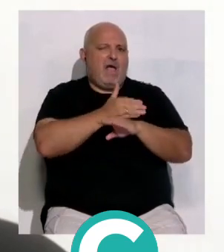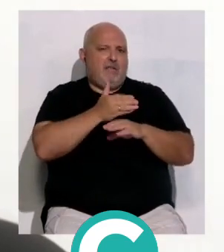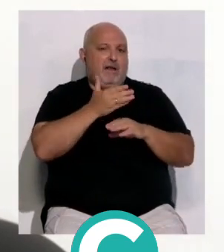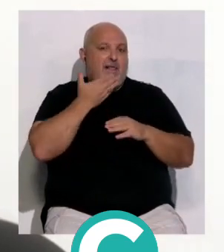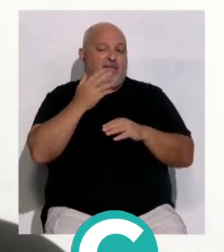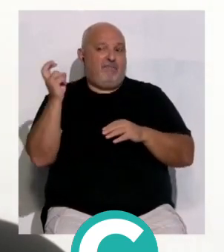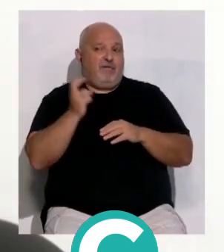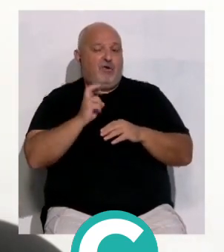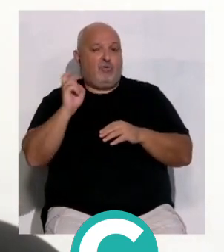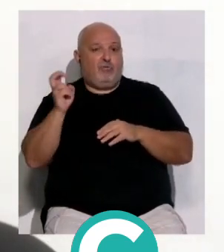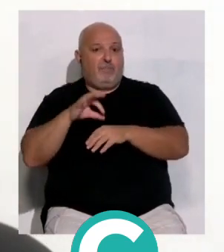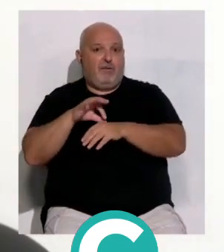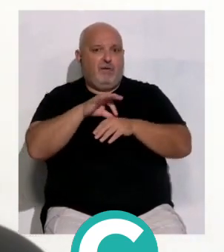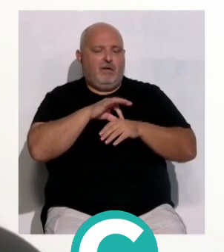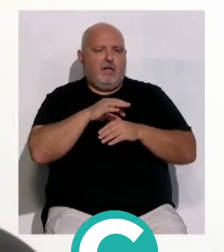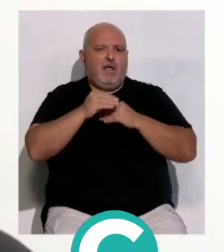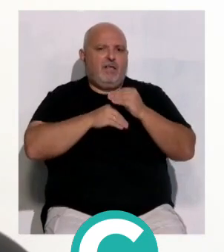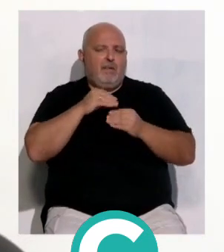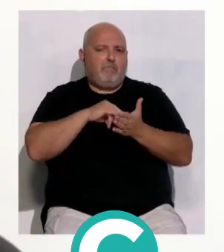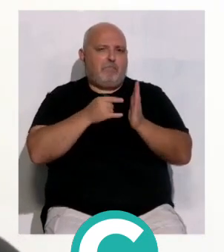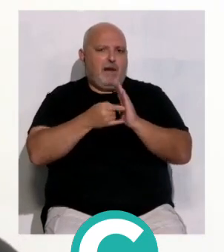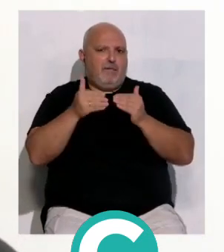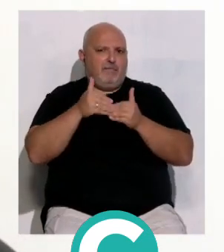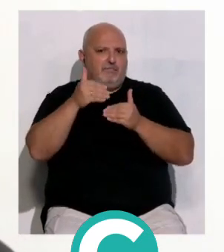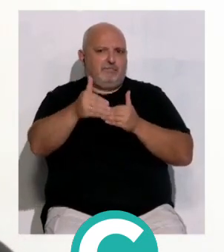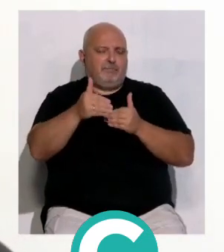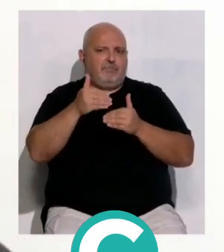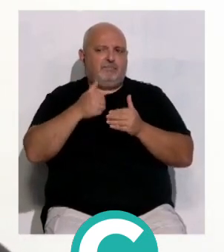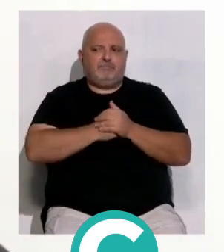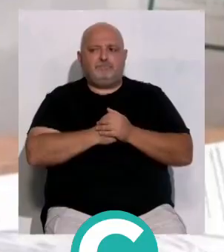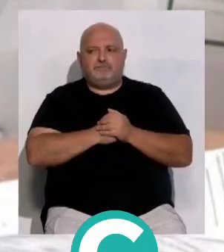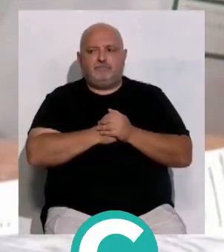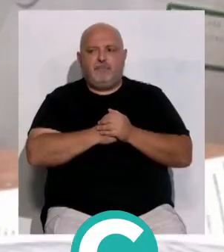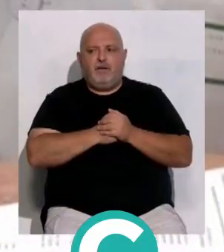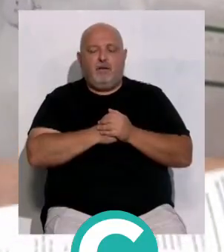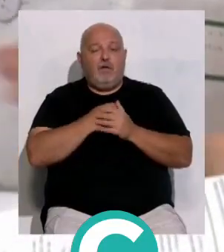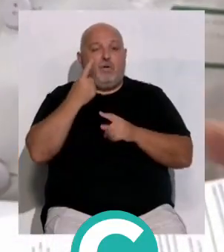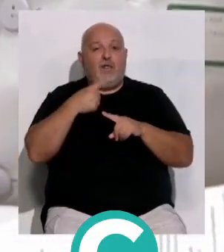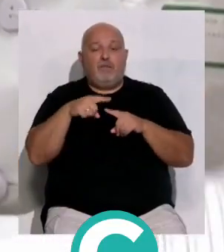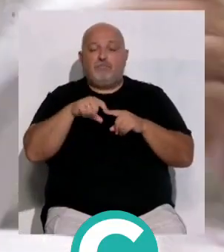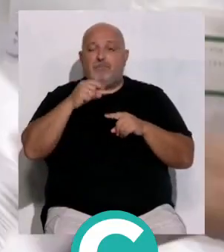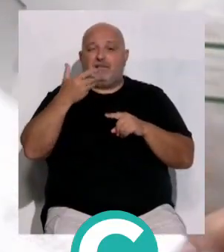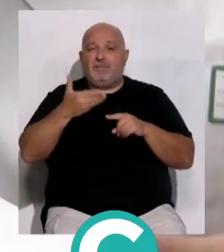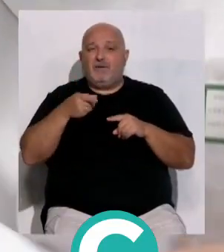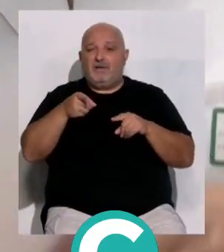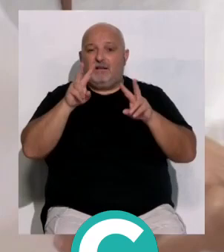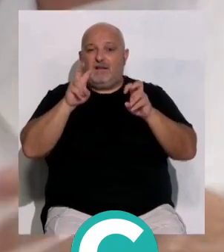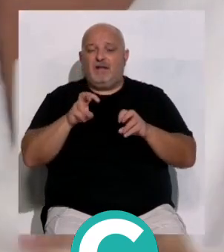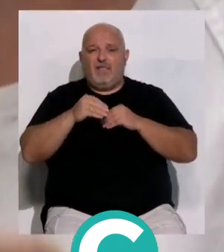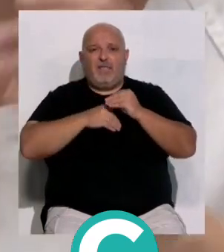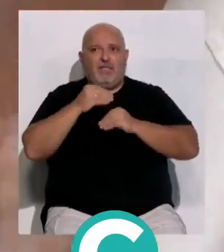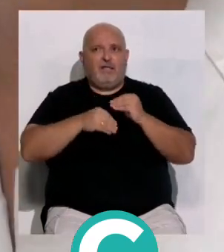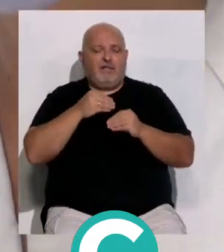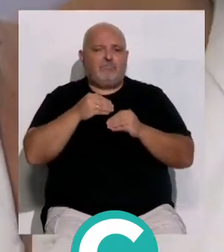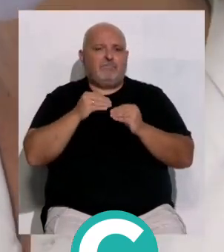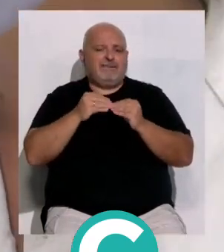por parte de los facultativos, hacemos la planificación del ejercicio terapéutico. Una de las cosas más importantes es que realicen el ejercicio